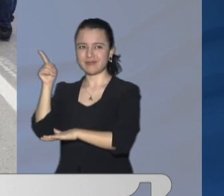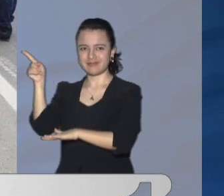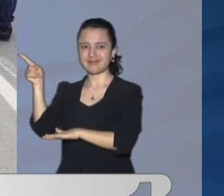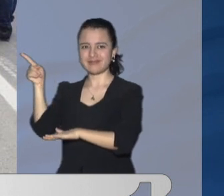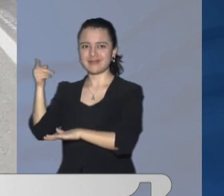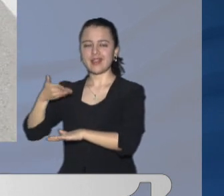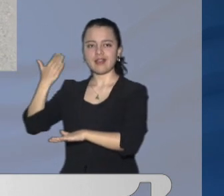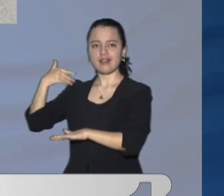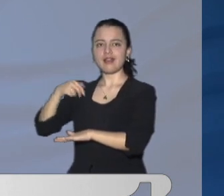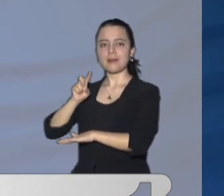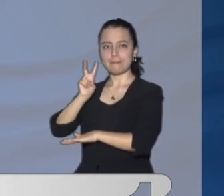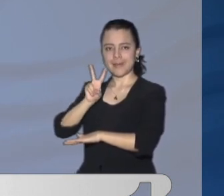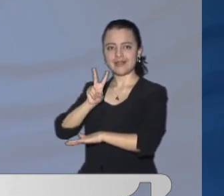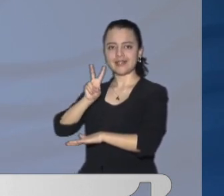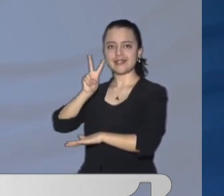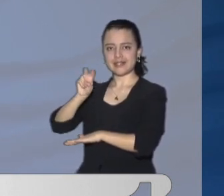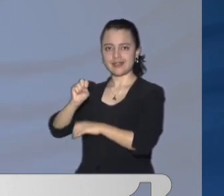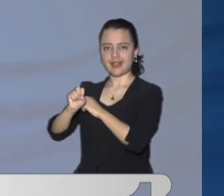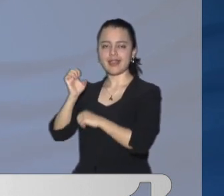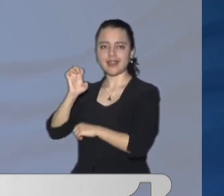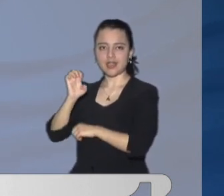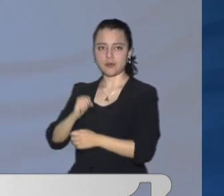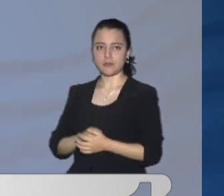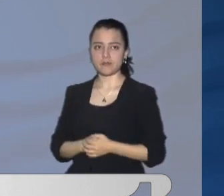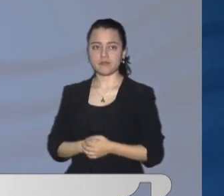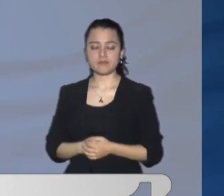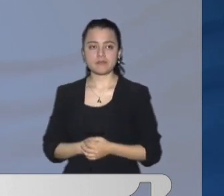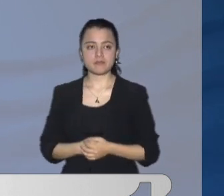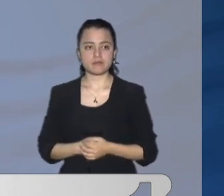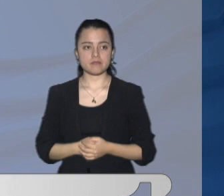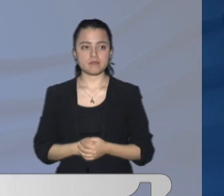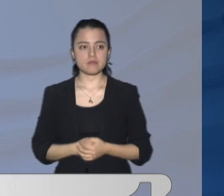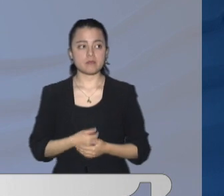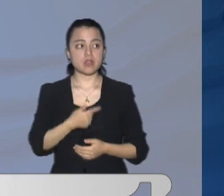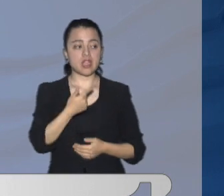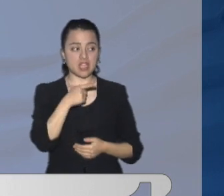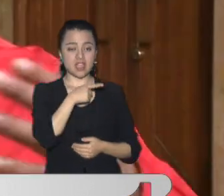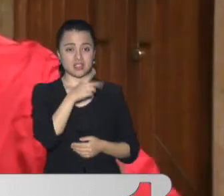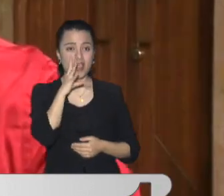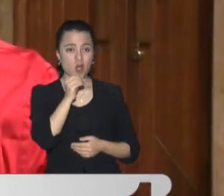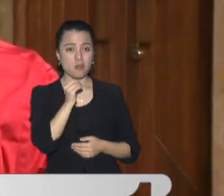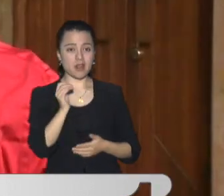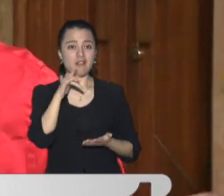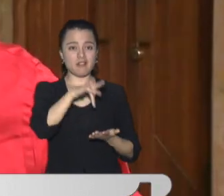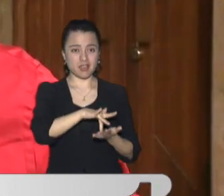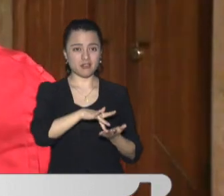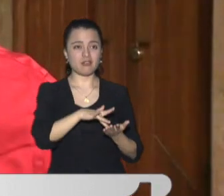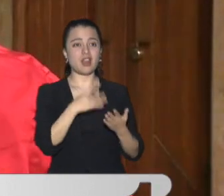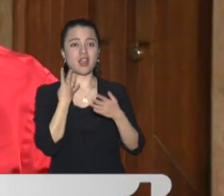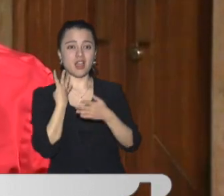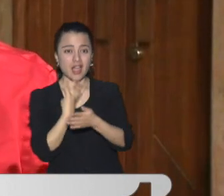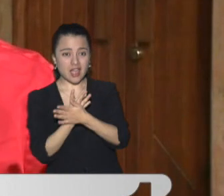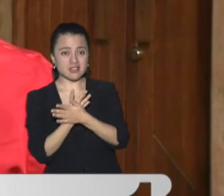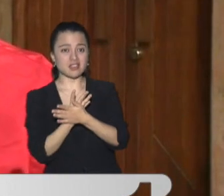el pasado 27 de enero. Estuvo en la cárcel, salió de la cárcel, fue